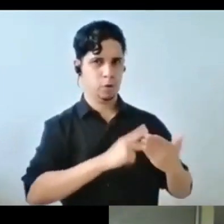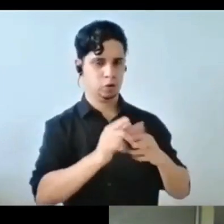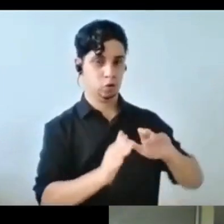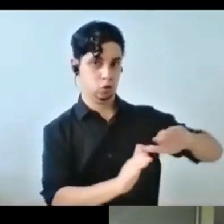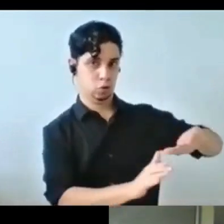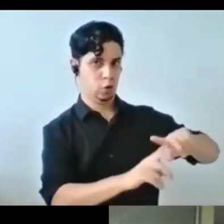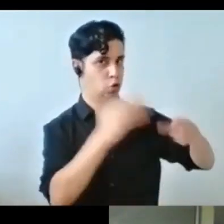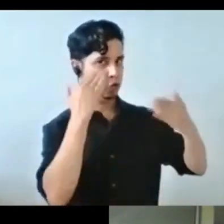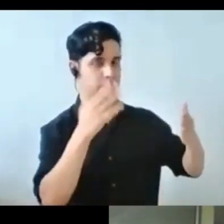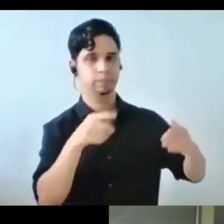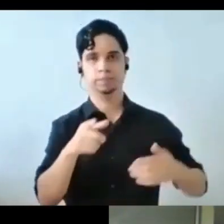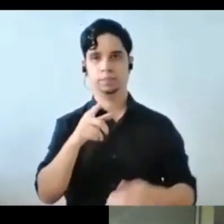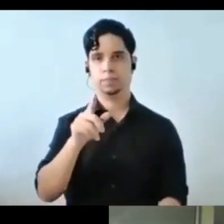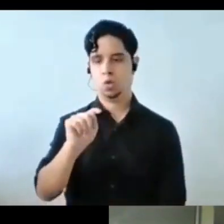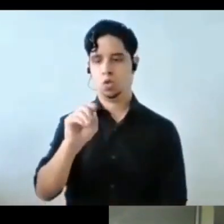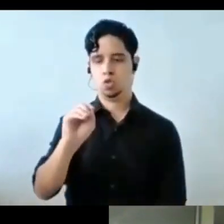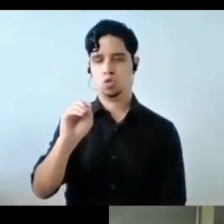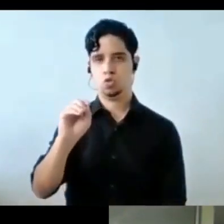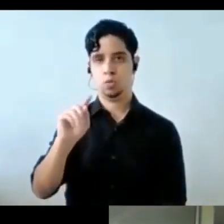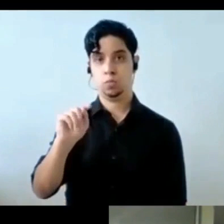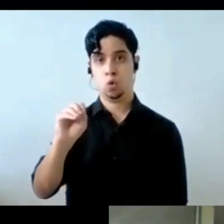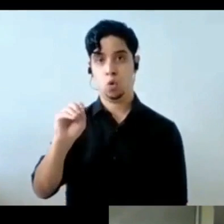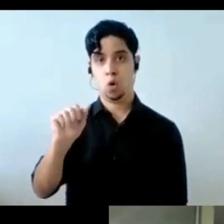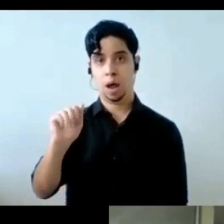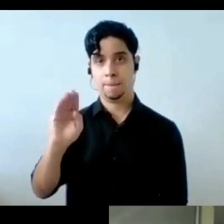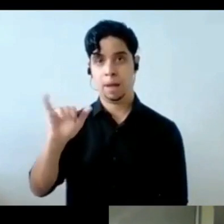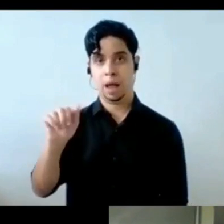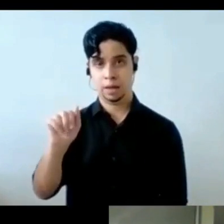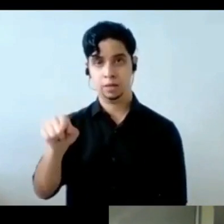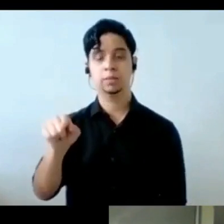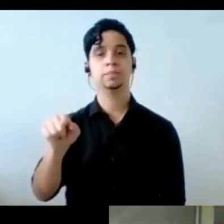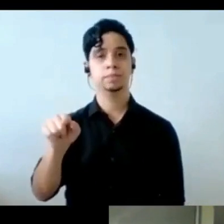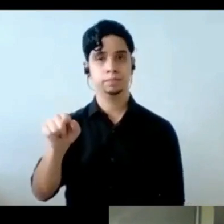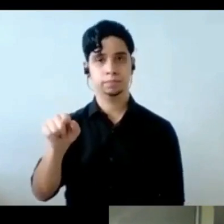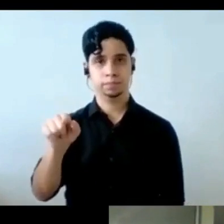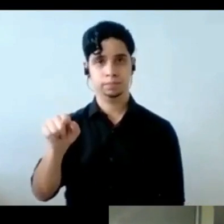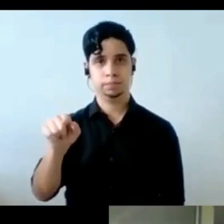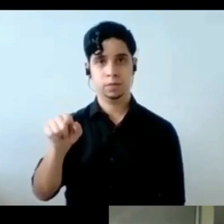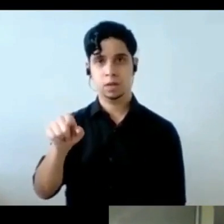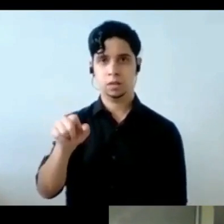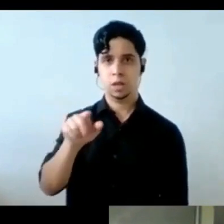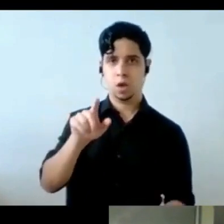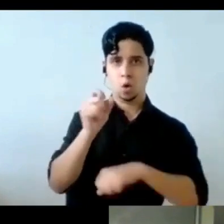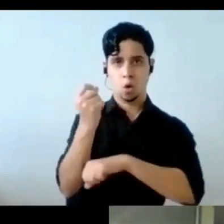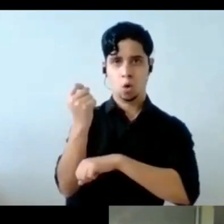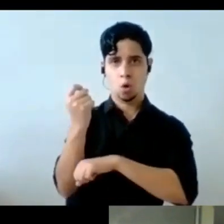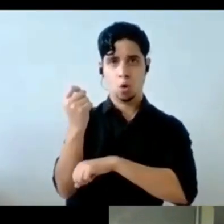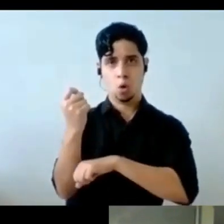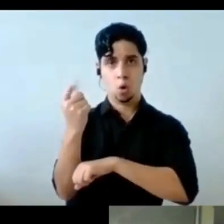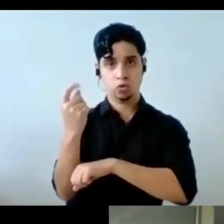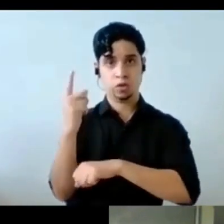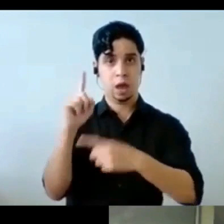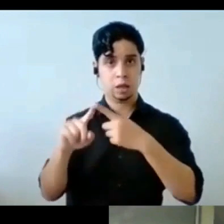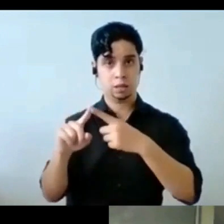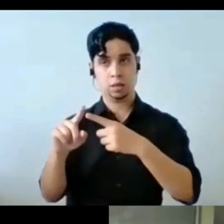por ejemplo. Tua Baja de 11 a 12... Y de lunes a viernes, usted puede pasar a recoger